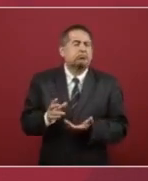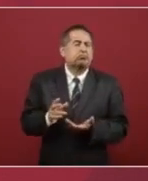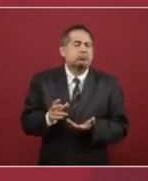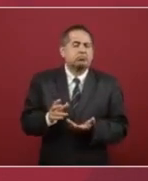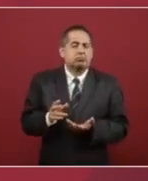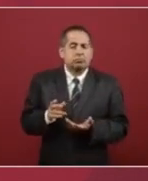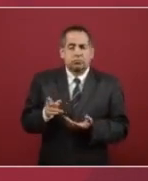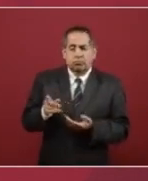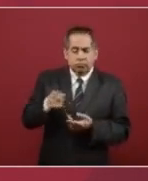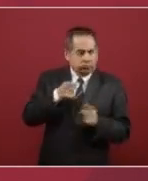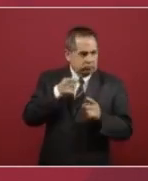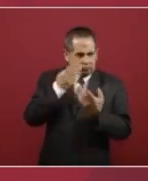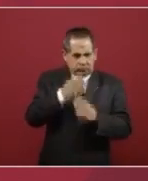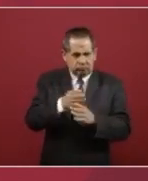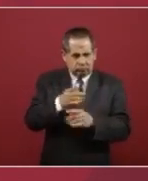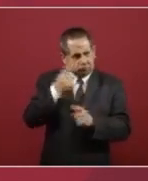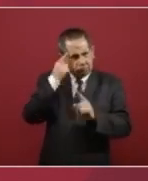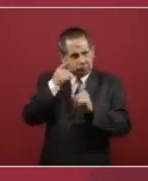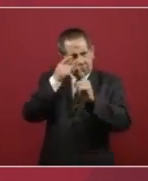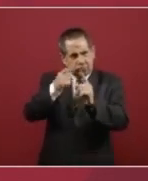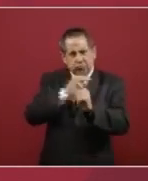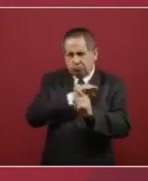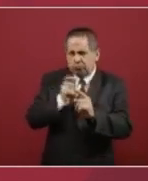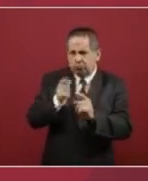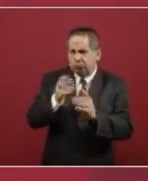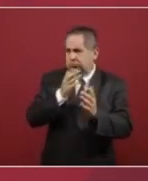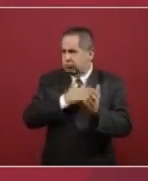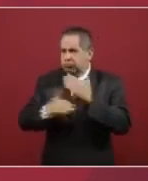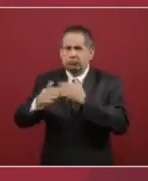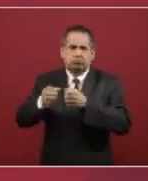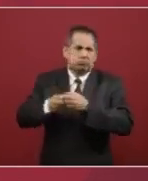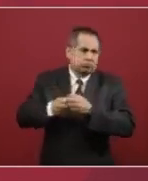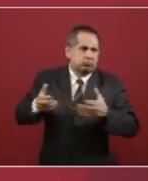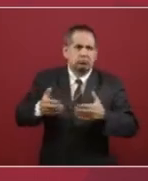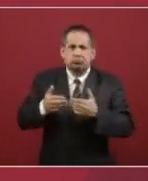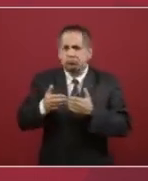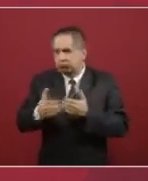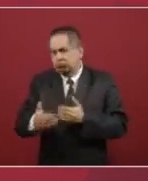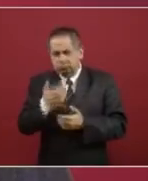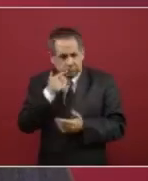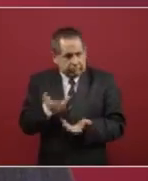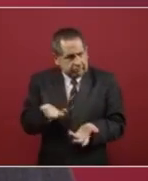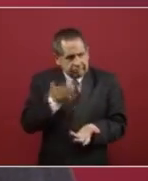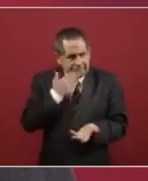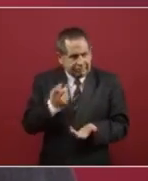a sus propósitos de desarrollo, de expansión,